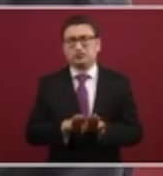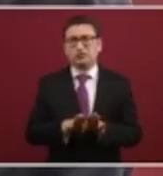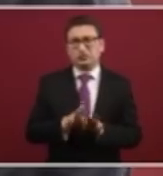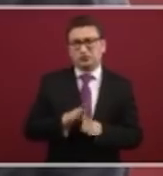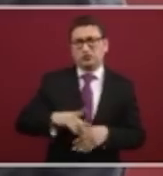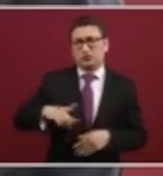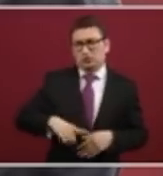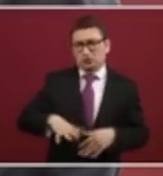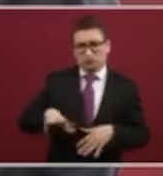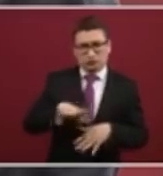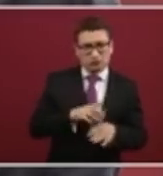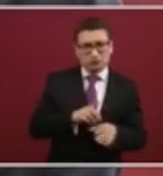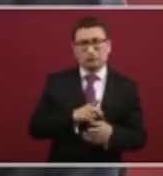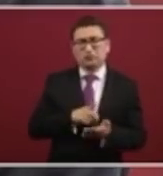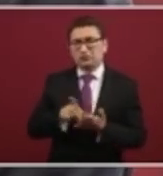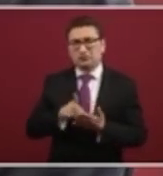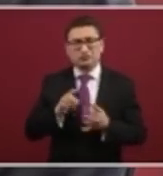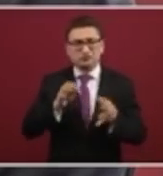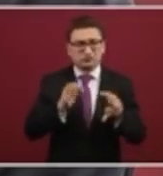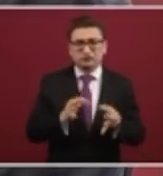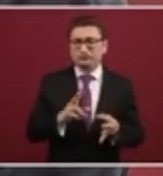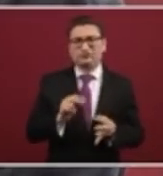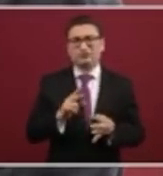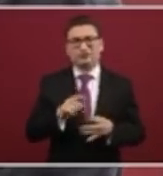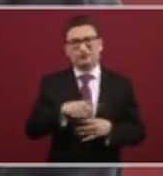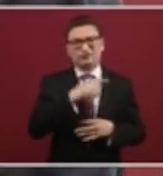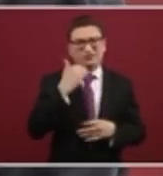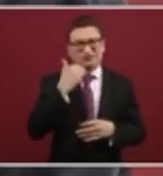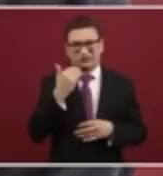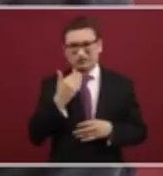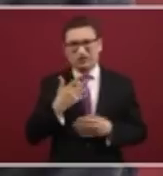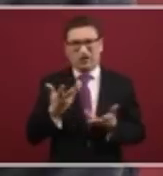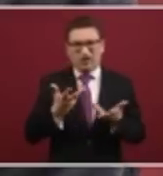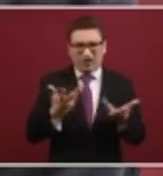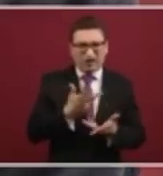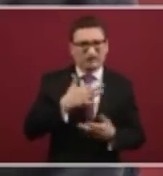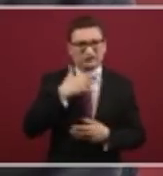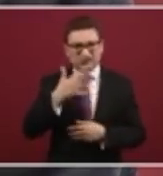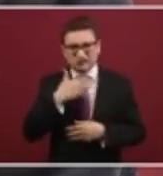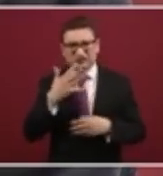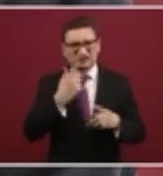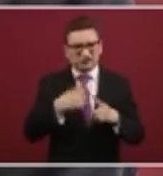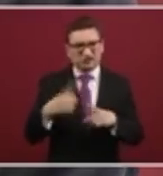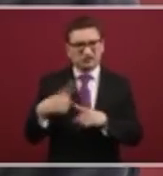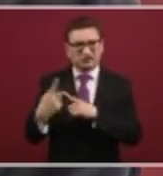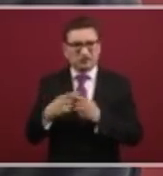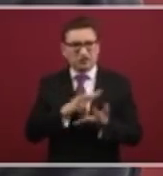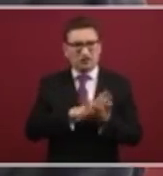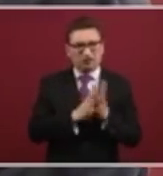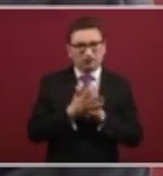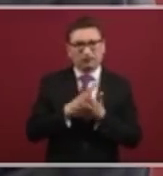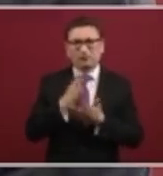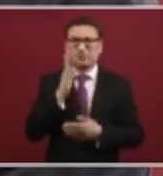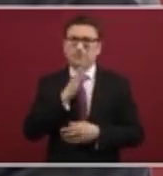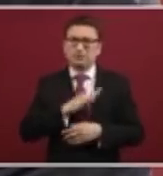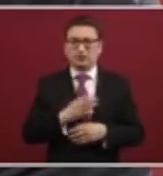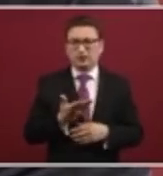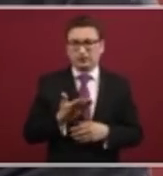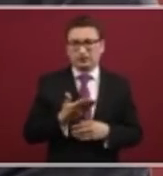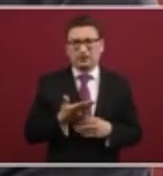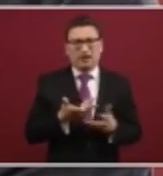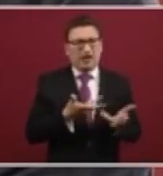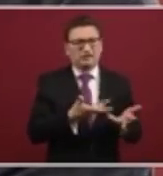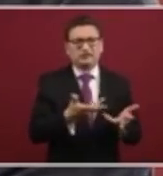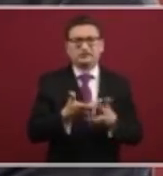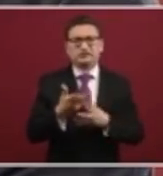medicamentos insistió en que no se puede seguir con más de lo mismo y aclaró que su administración se trata de un cambio de régimen no